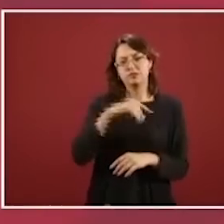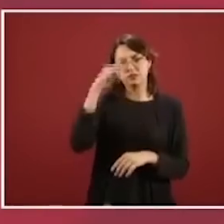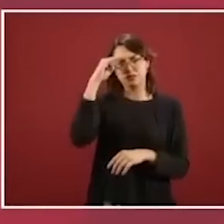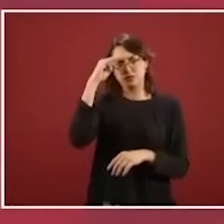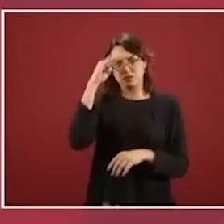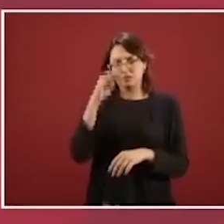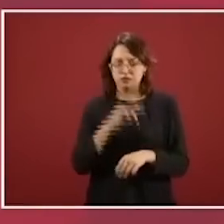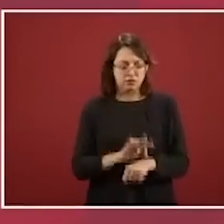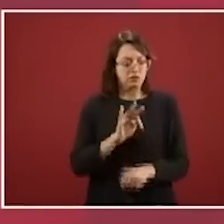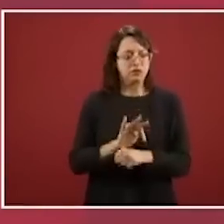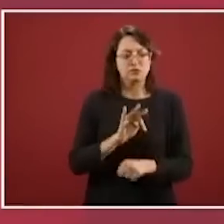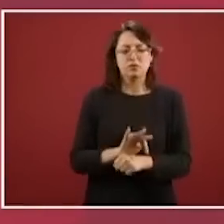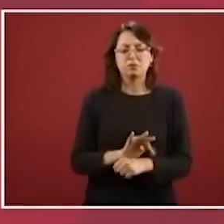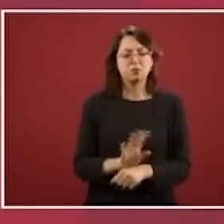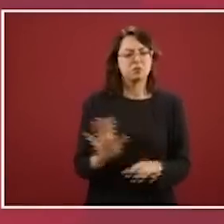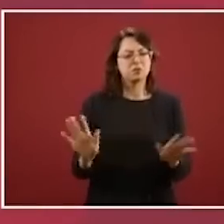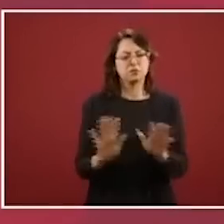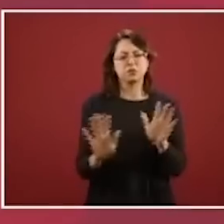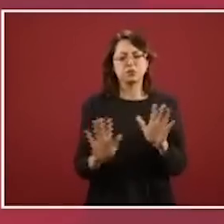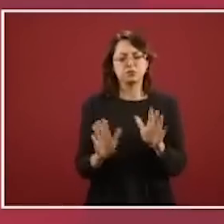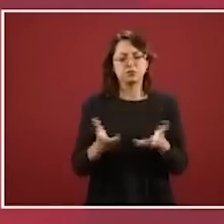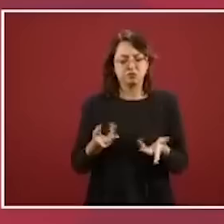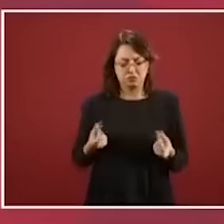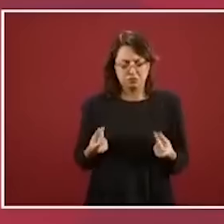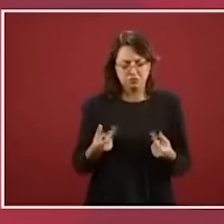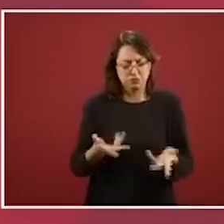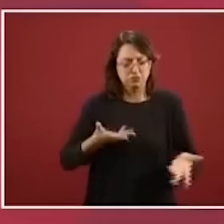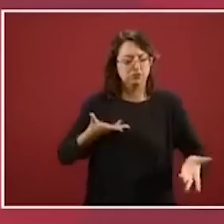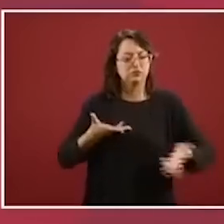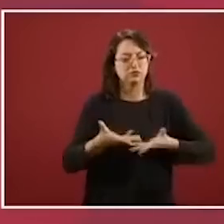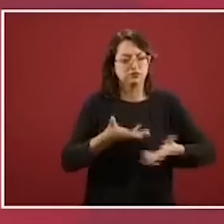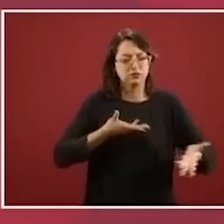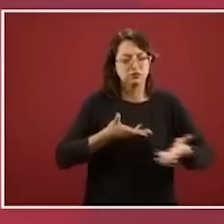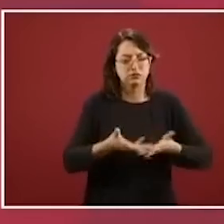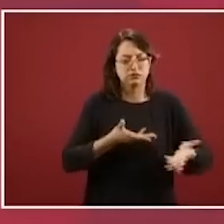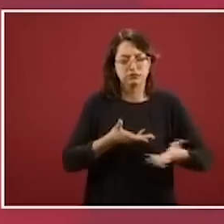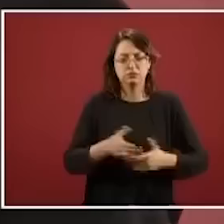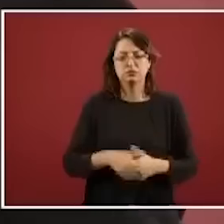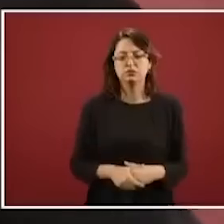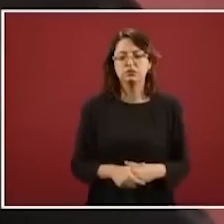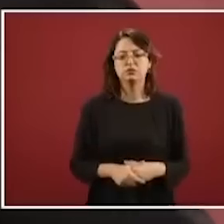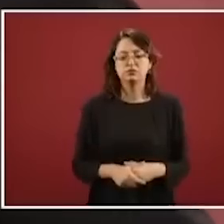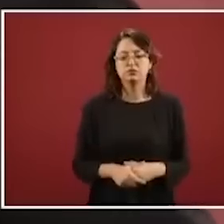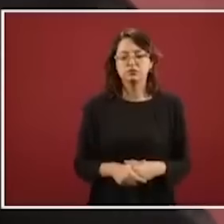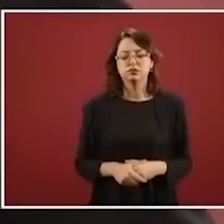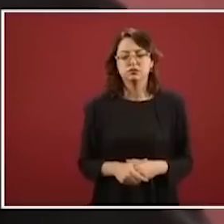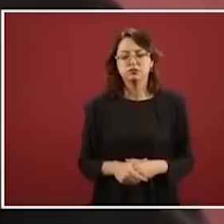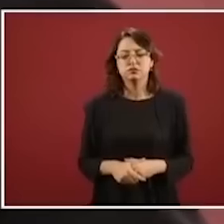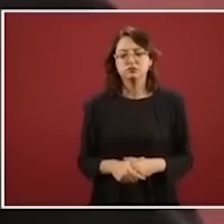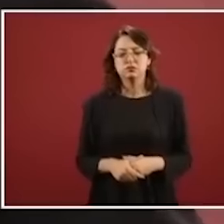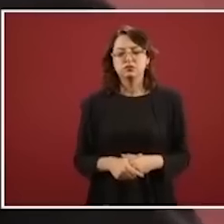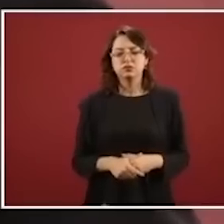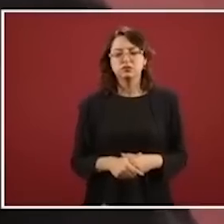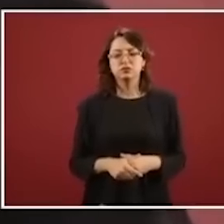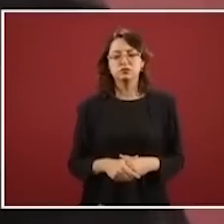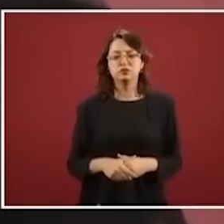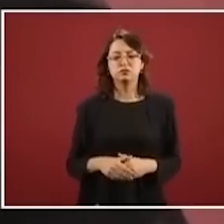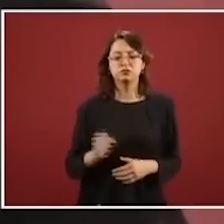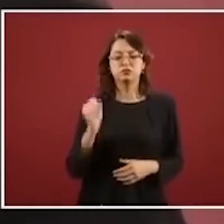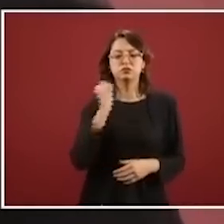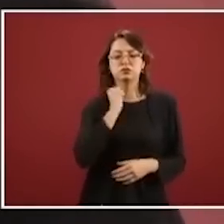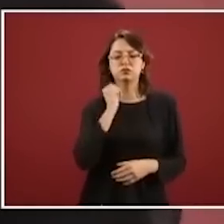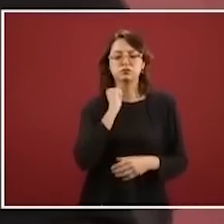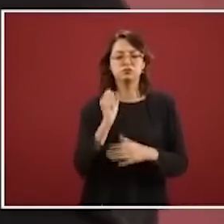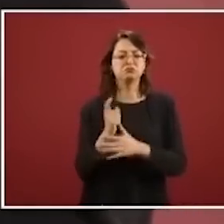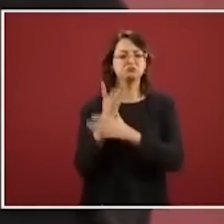defensiva, sino con una mentalidad activa o proactiva. Y el Senado de la República nos dijo, bueno, a nosotros nos interesa